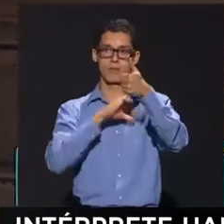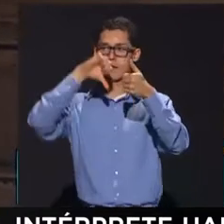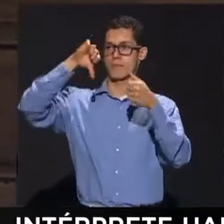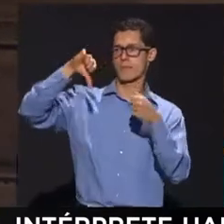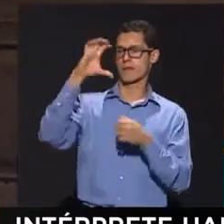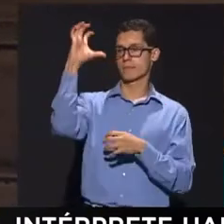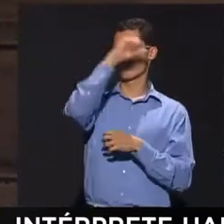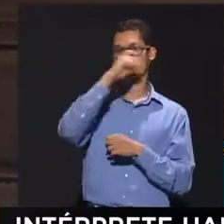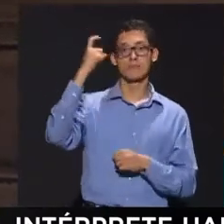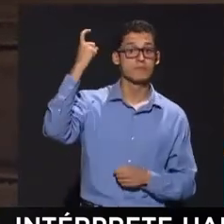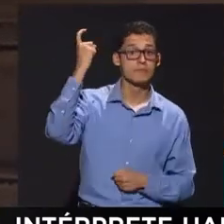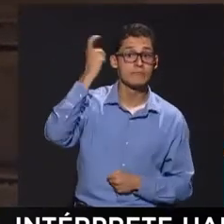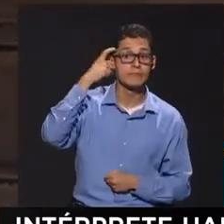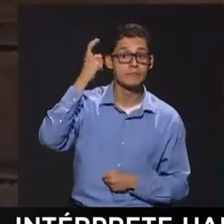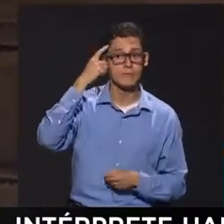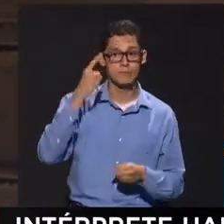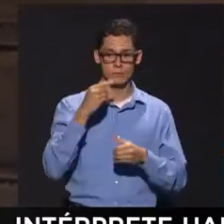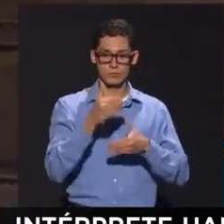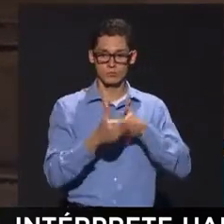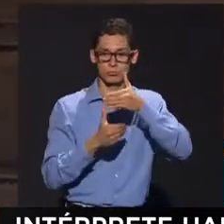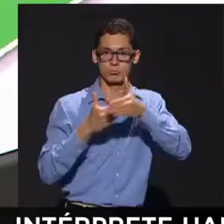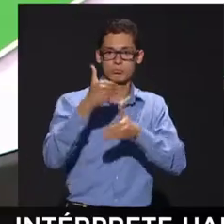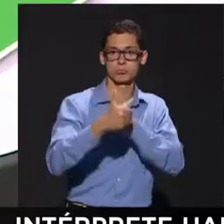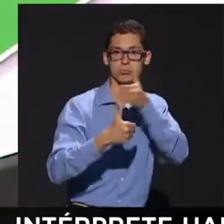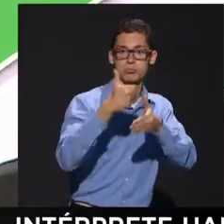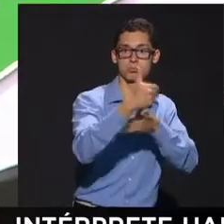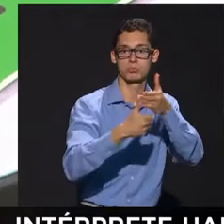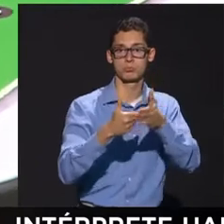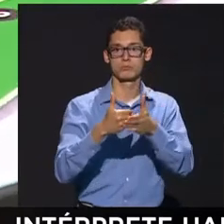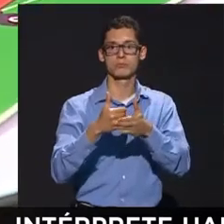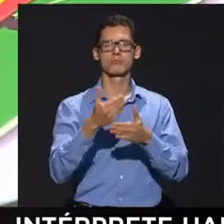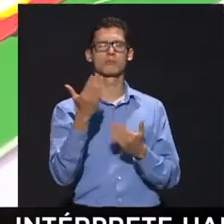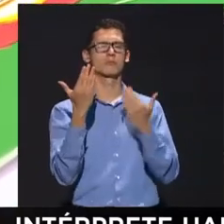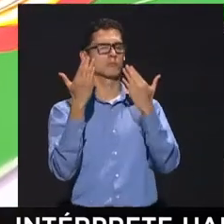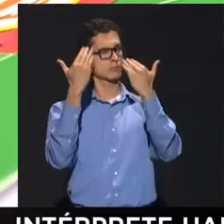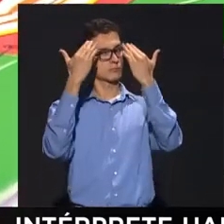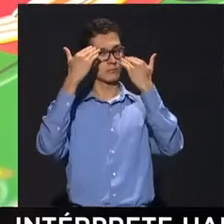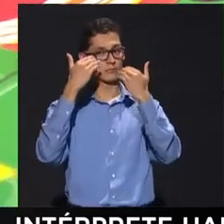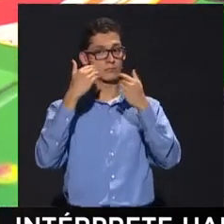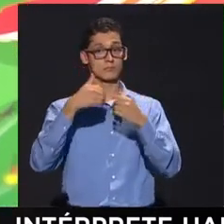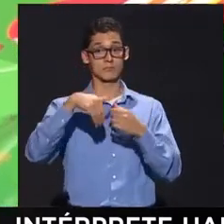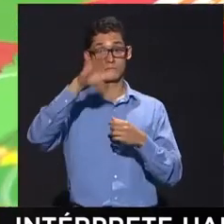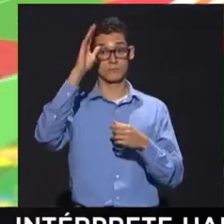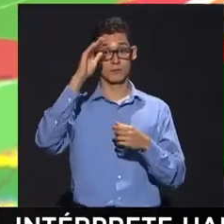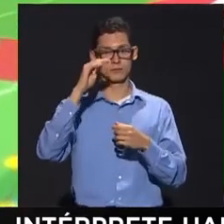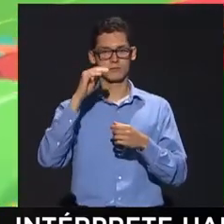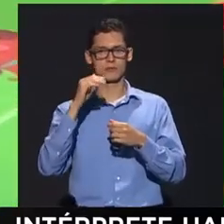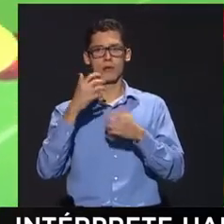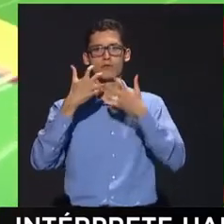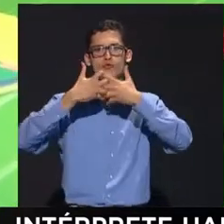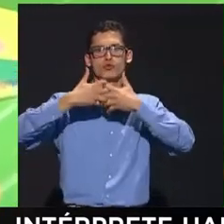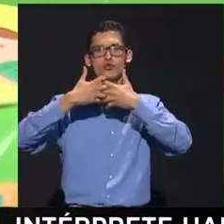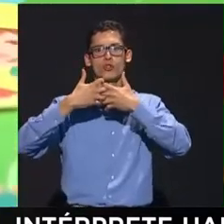que tenemos que hacer, y en esos procesos tienen que ver las funciones ejecutivas, que es muy importante que sepamos qué son.